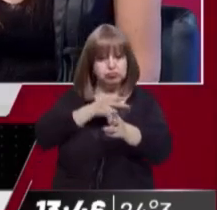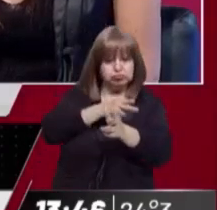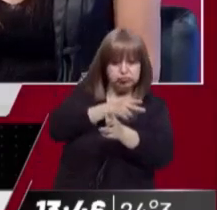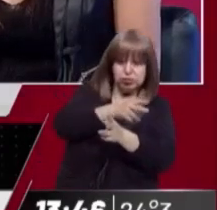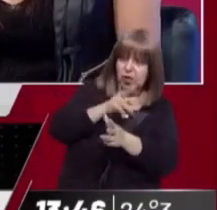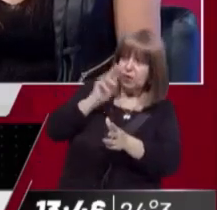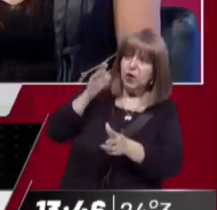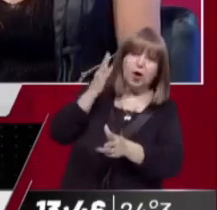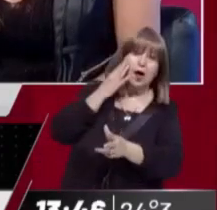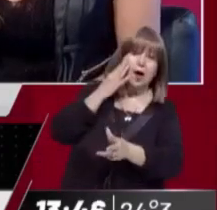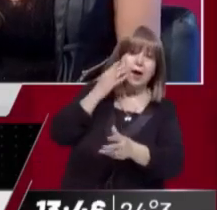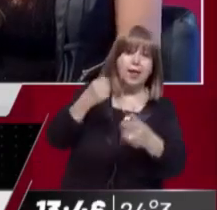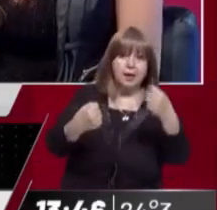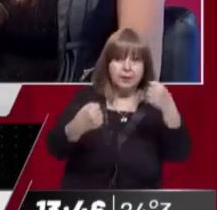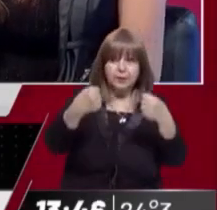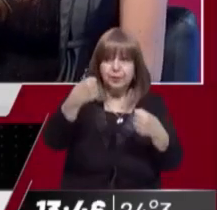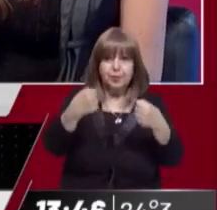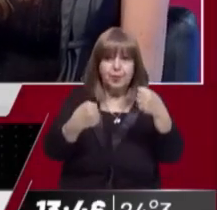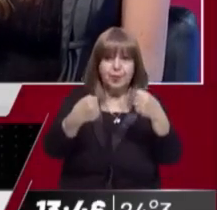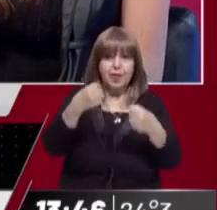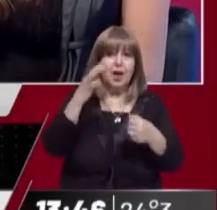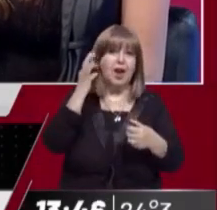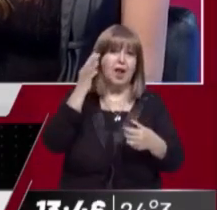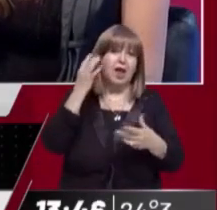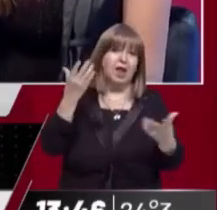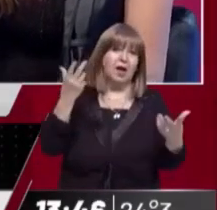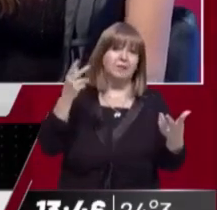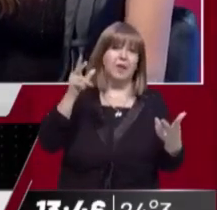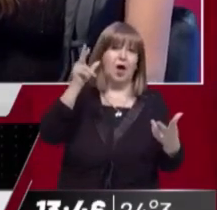realmente Dale gran abrazo gracias gran abrazo para yes